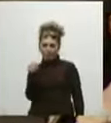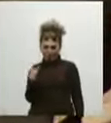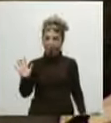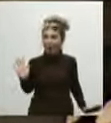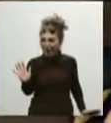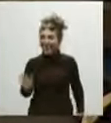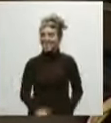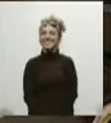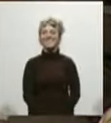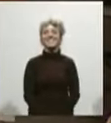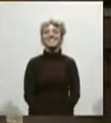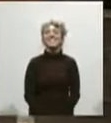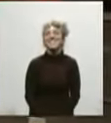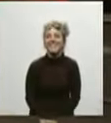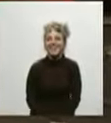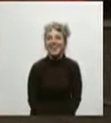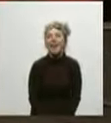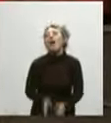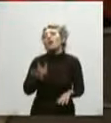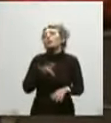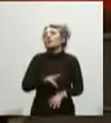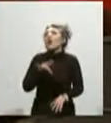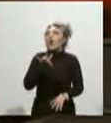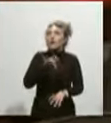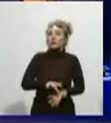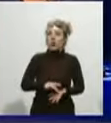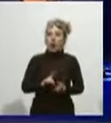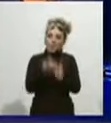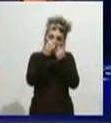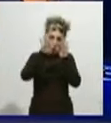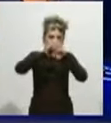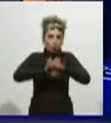Sí, no. Coño, a todos nos ha pasado. ¿Quién no ha tenido su primera noche?